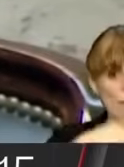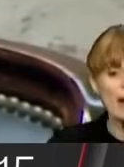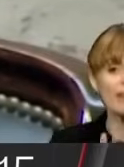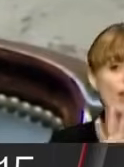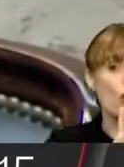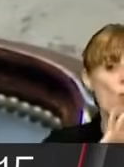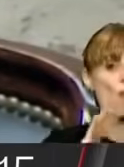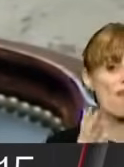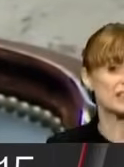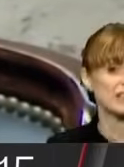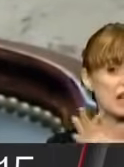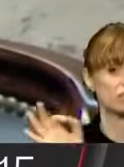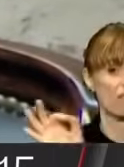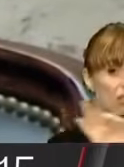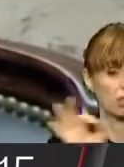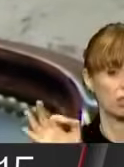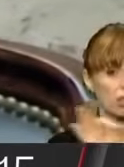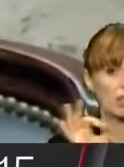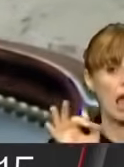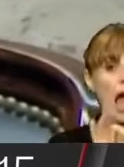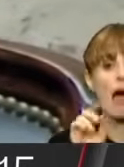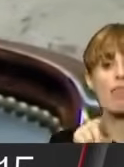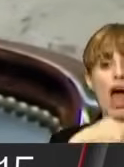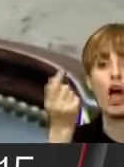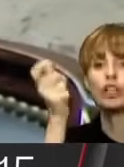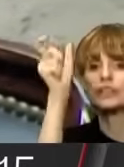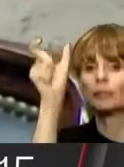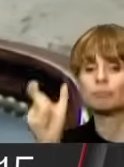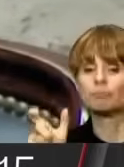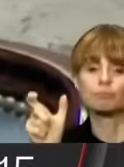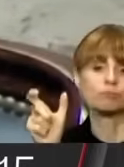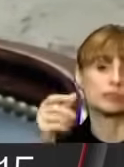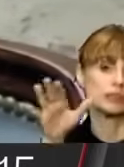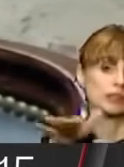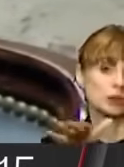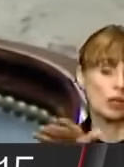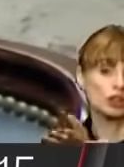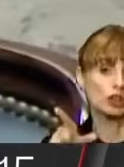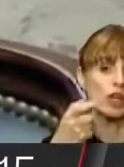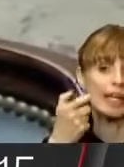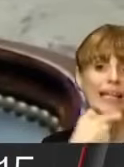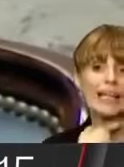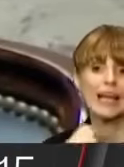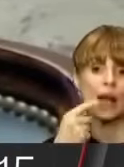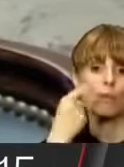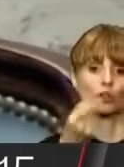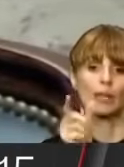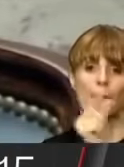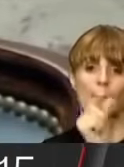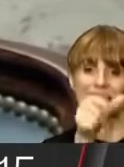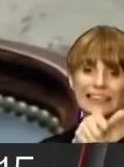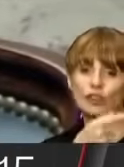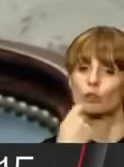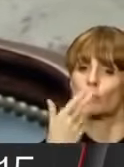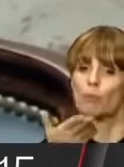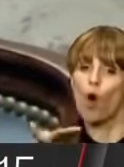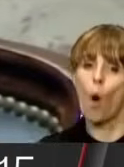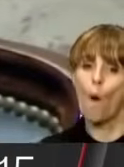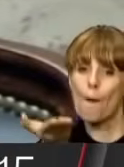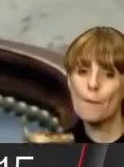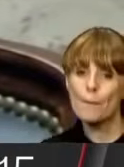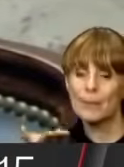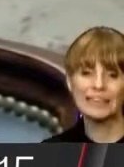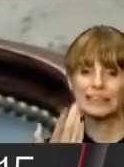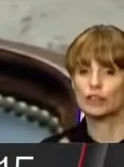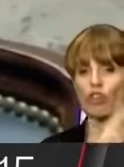universal. Es decir, para aquellos que no quieren mostrar a esta prestación como una compensación, no lo es. Se discrimina lo